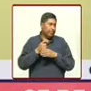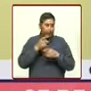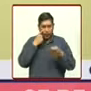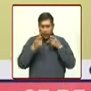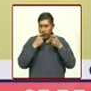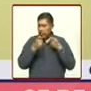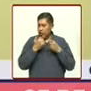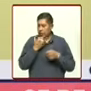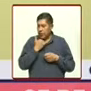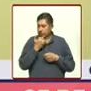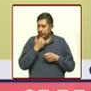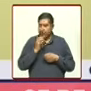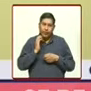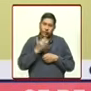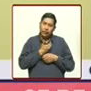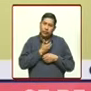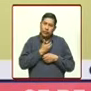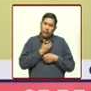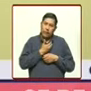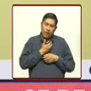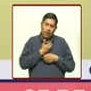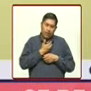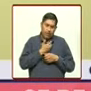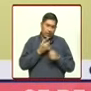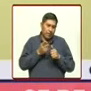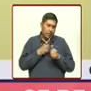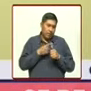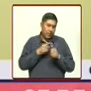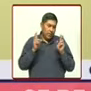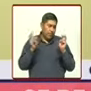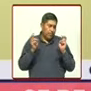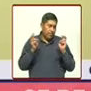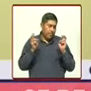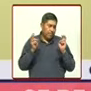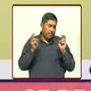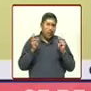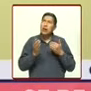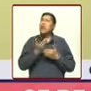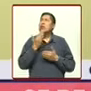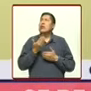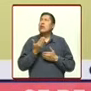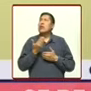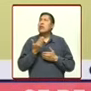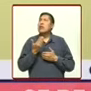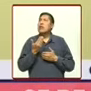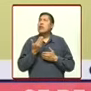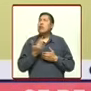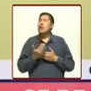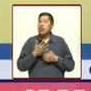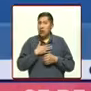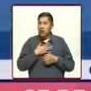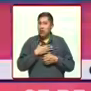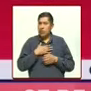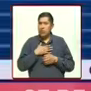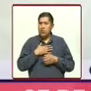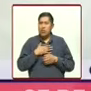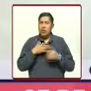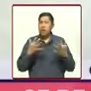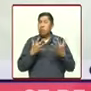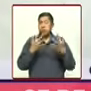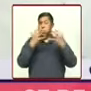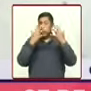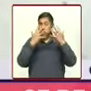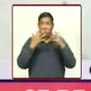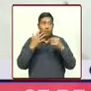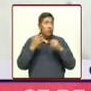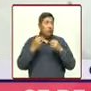ambiente, nuestra contaminación primero ambiental está casi, ahorita estamos a 1000 partículas por millón de CO2, mañana vamos a